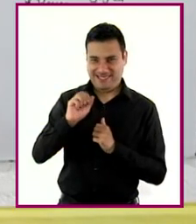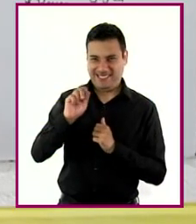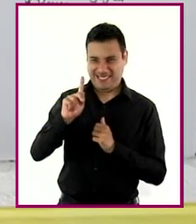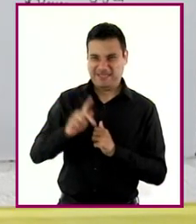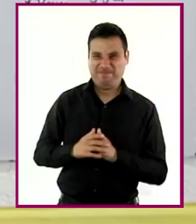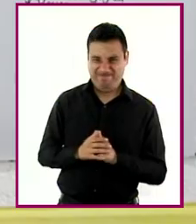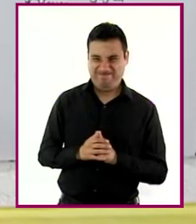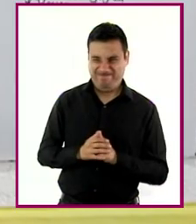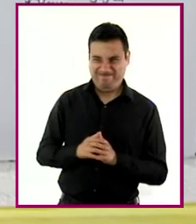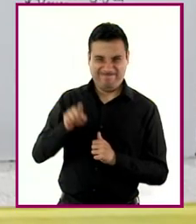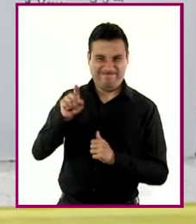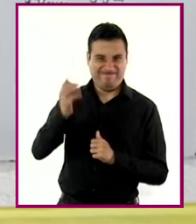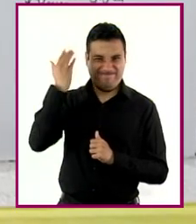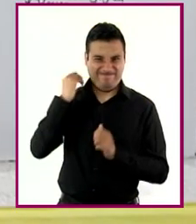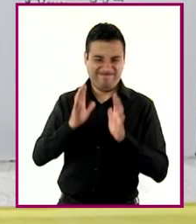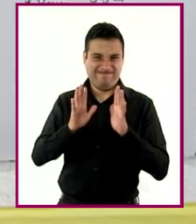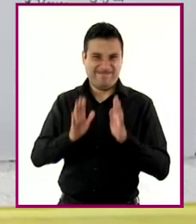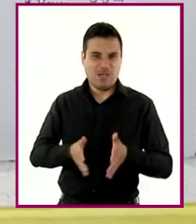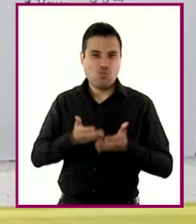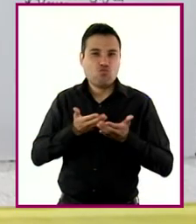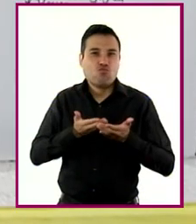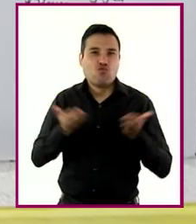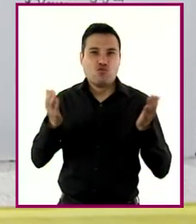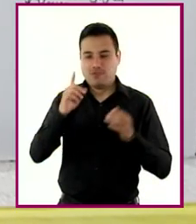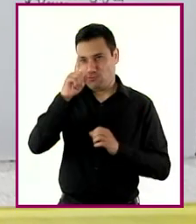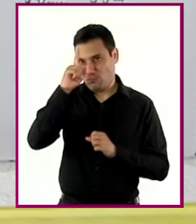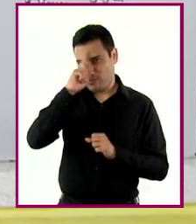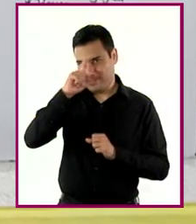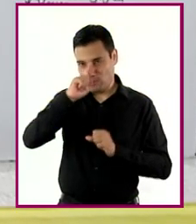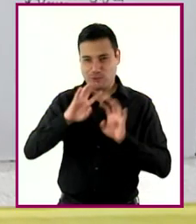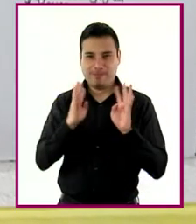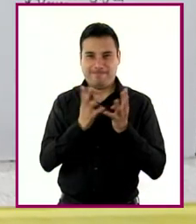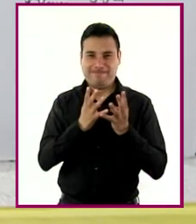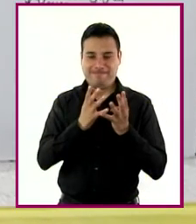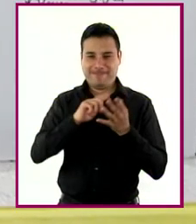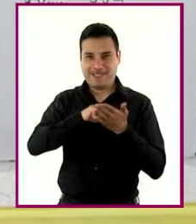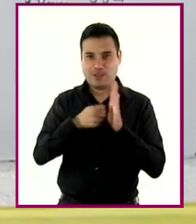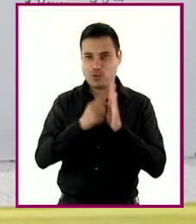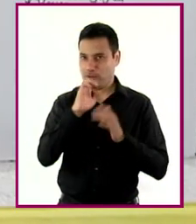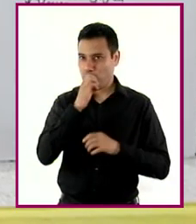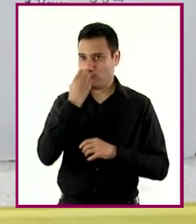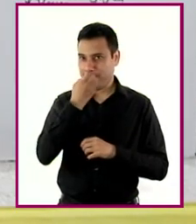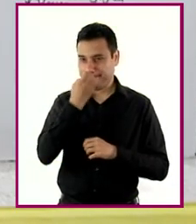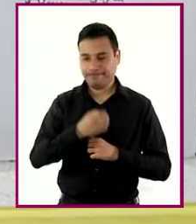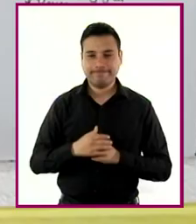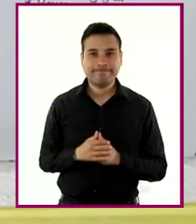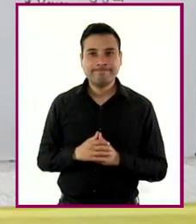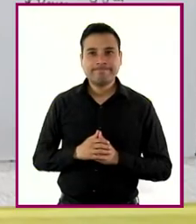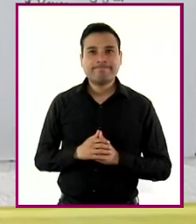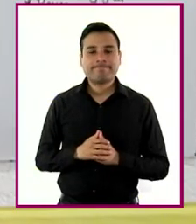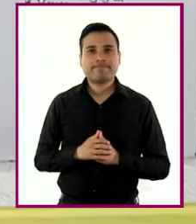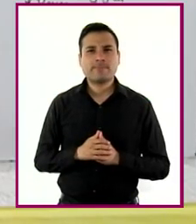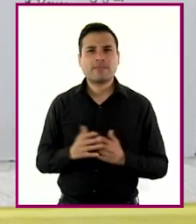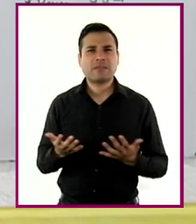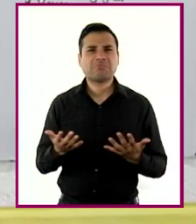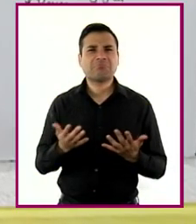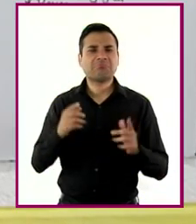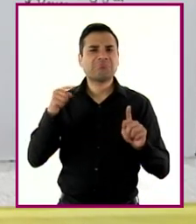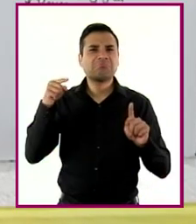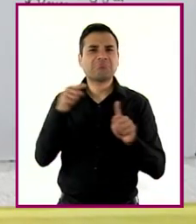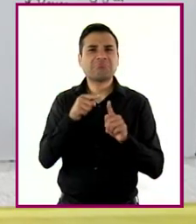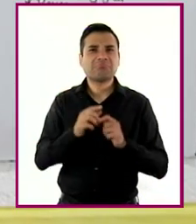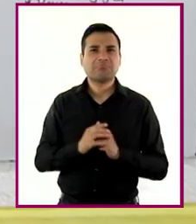CEP nos está compartiendo en los consejos técnicos escolares. En concreto, sobre la